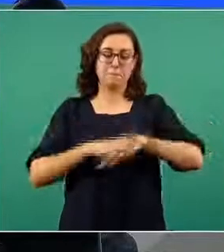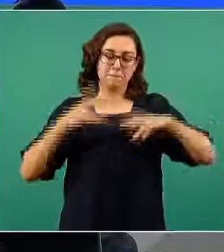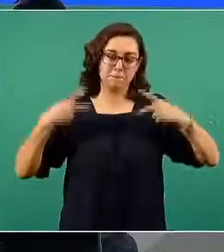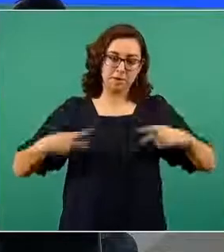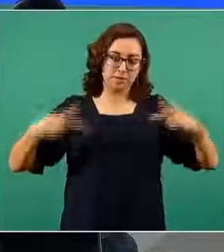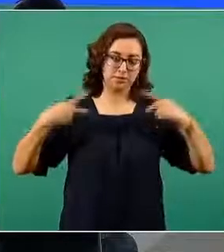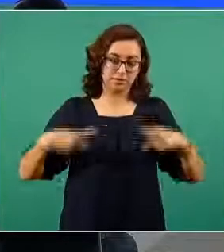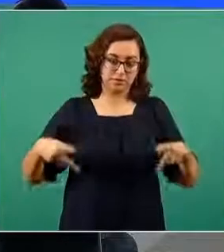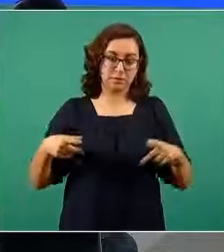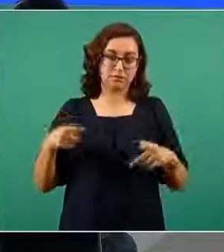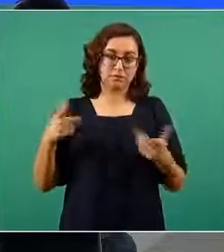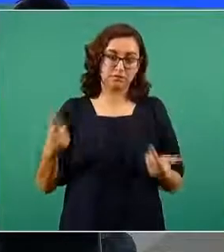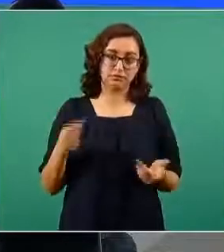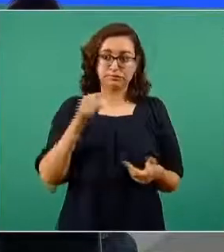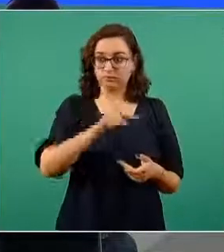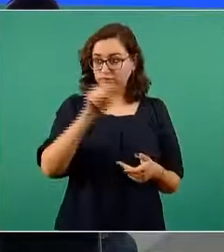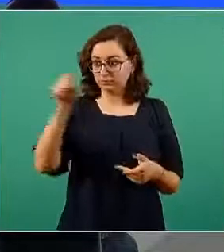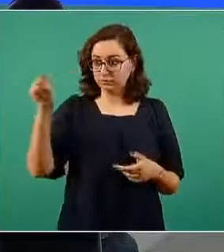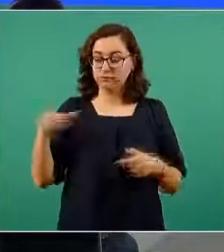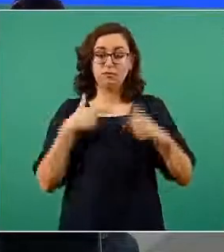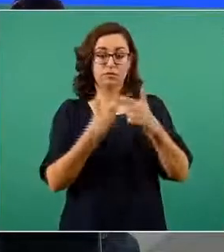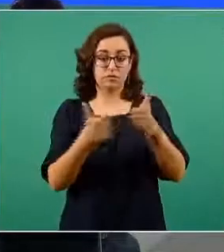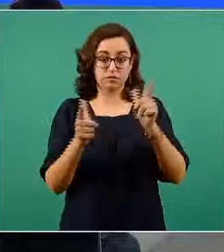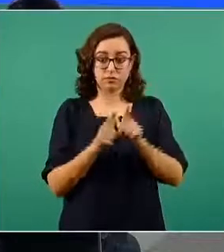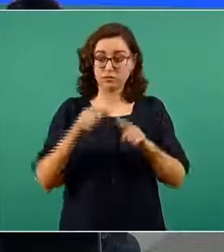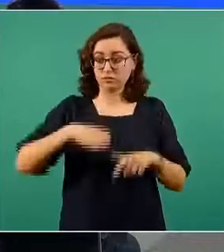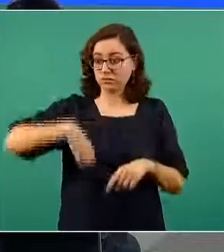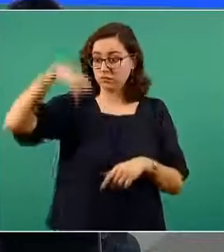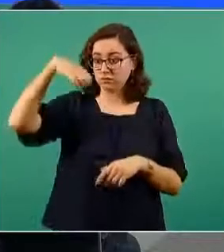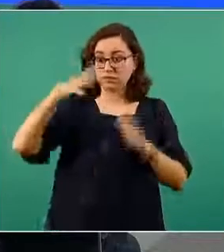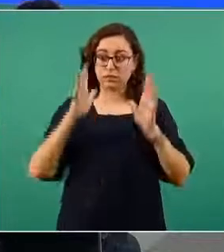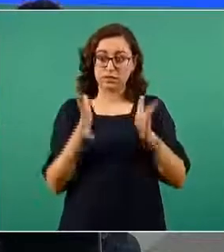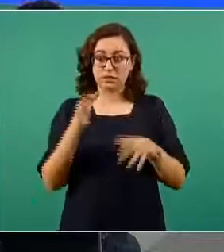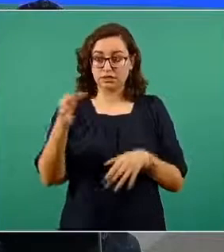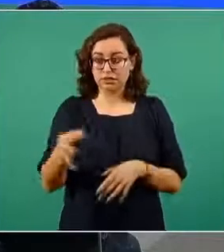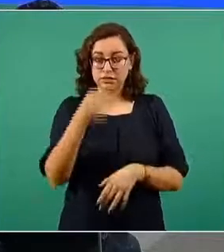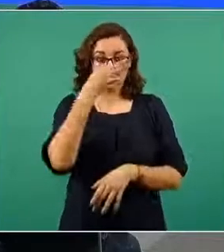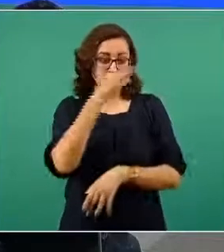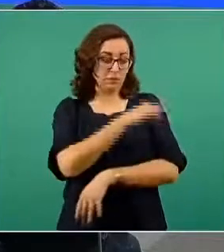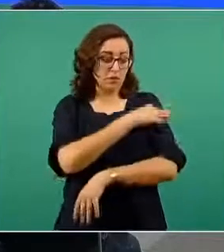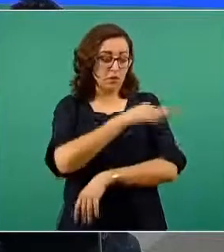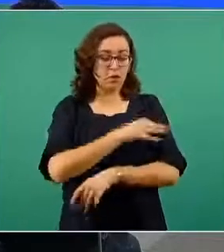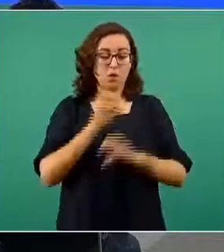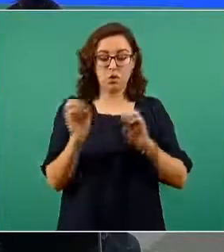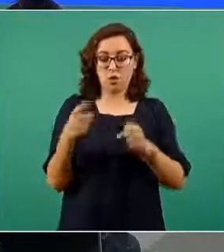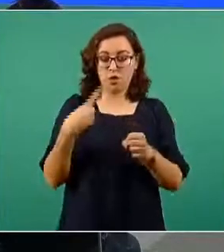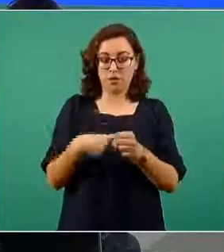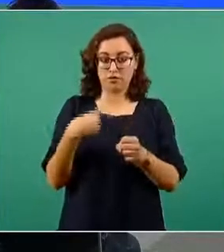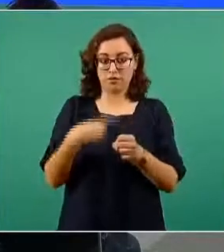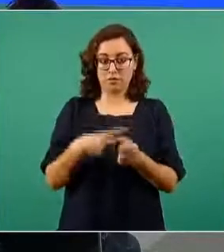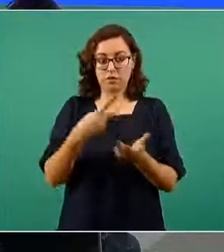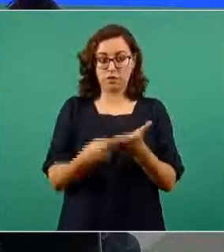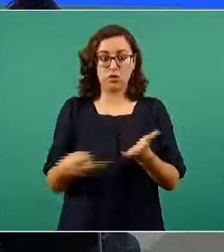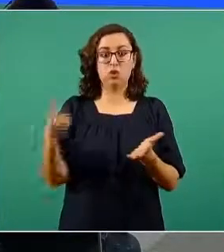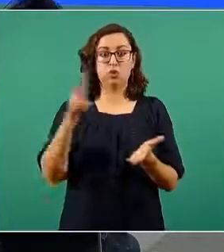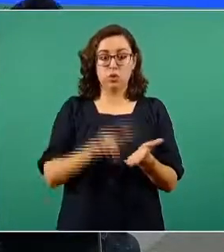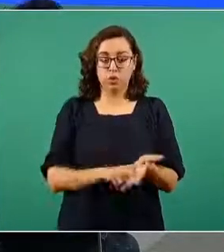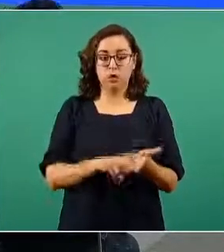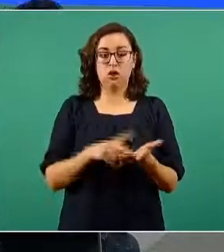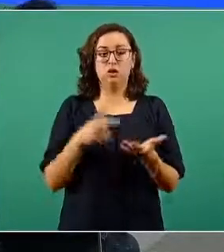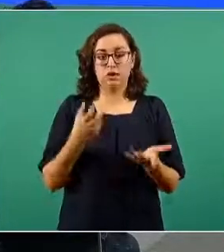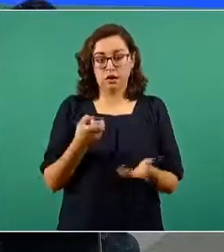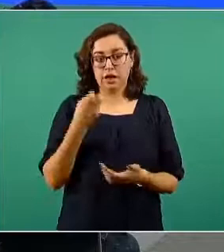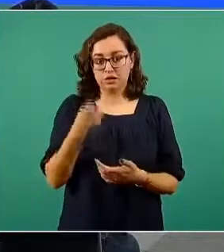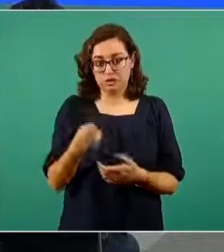que están en edades o en grupos de edades o que tienen obviamente comorbilidades dentro de estos grupos de edades, y